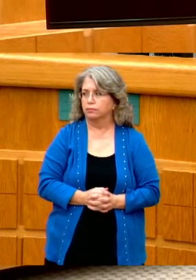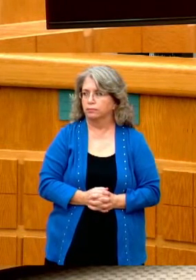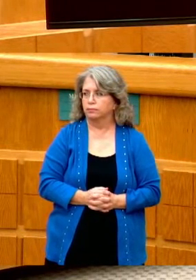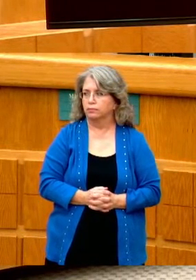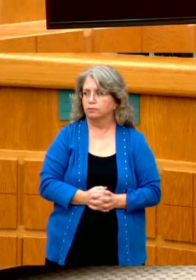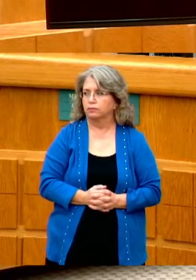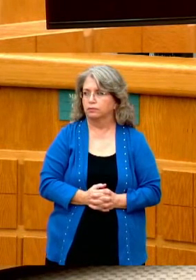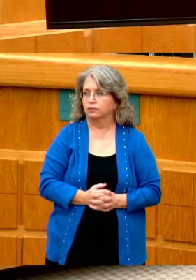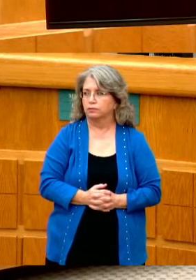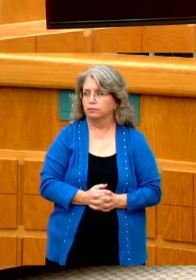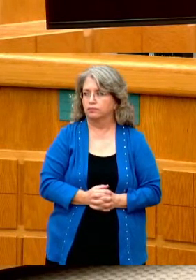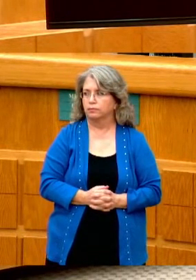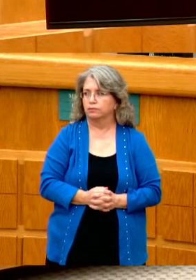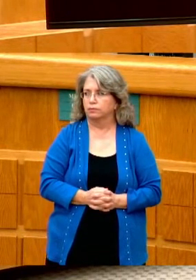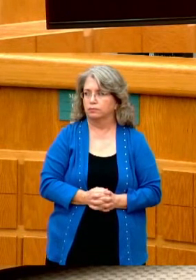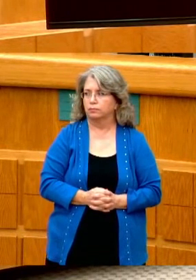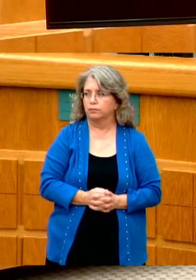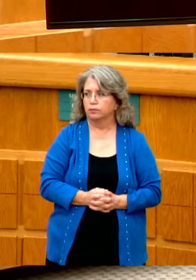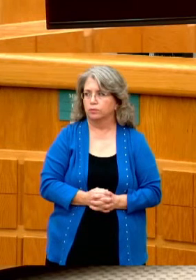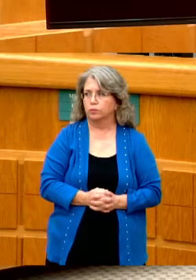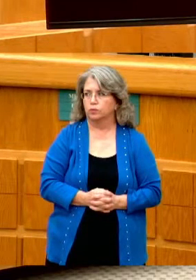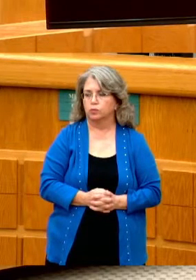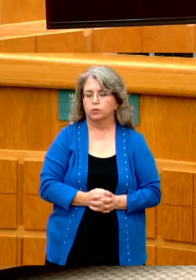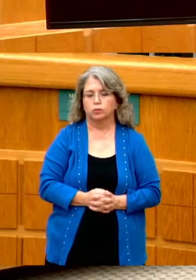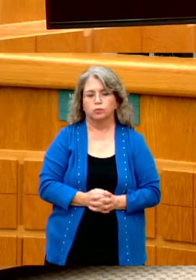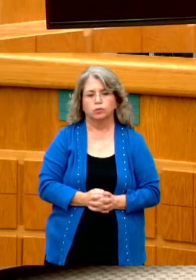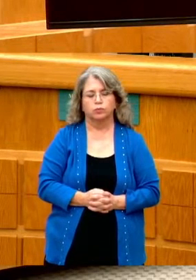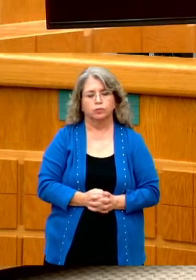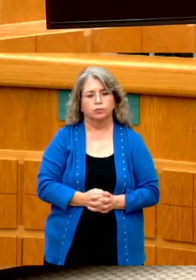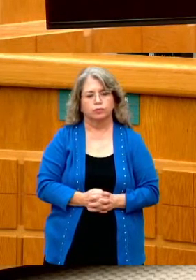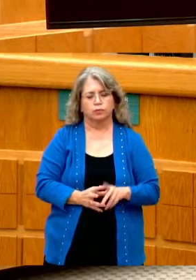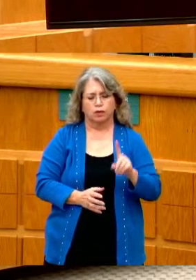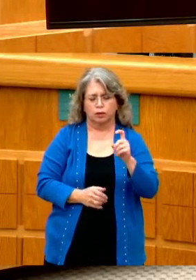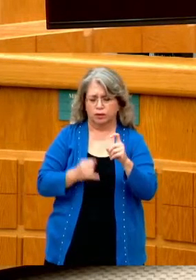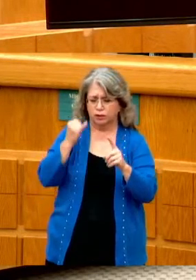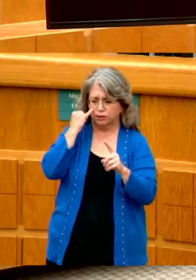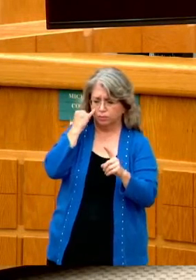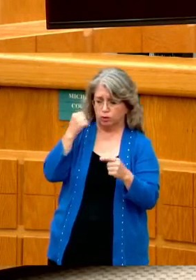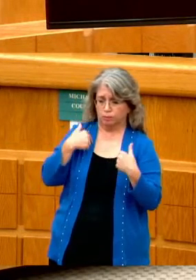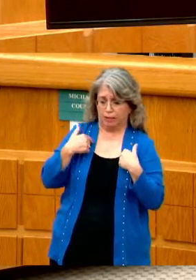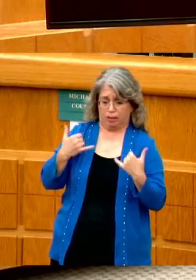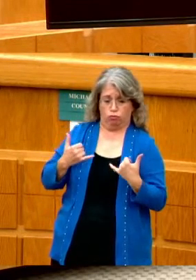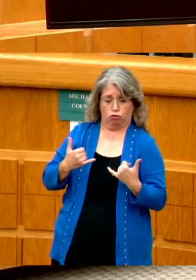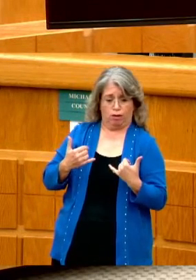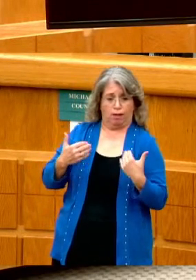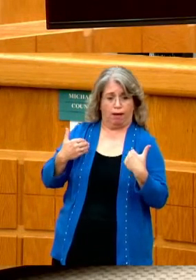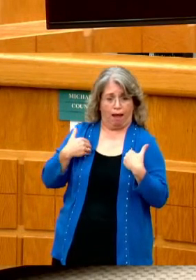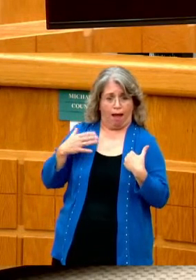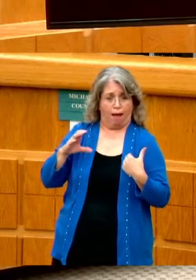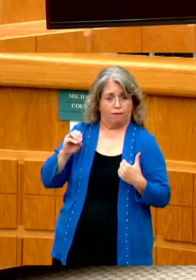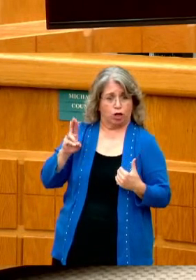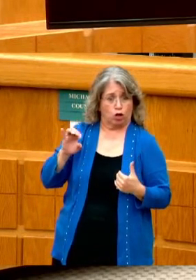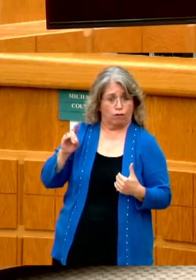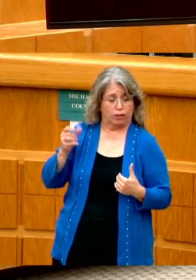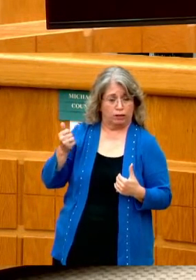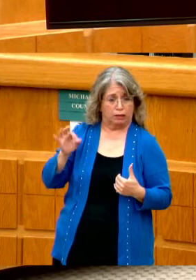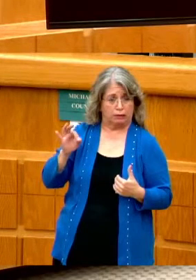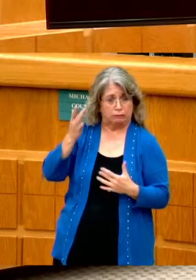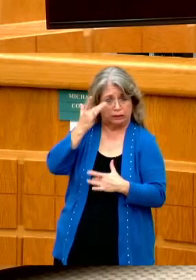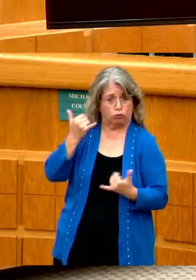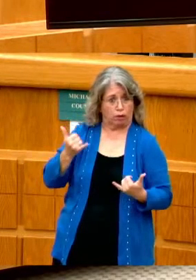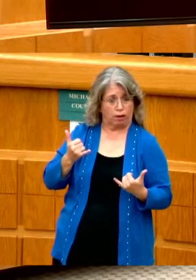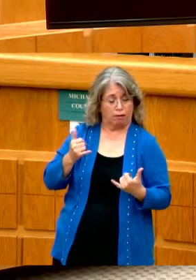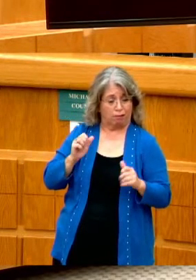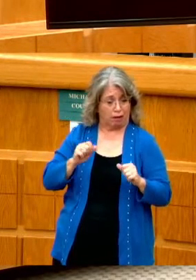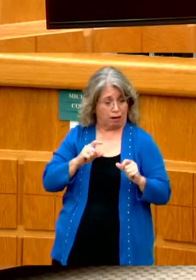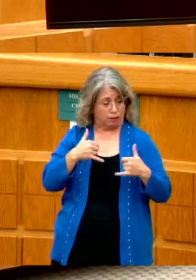puede tomar. What if I'm currently sick with COVID-19? Can I go get vaccinated? While